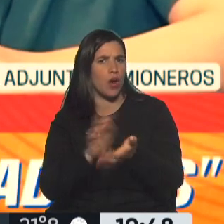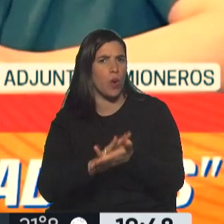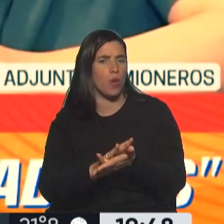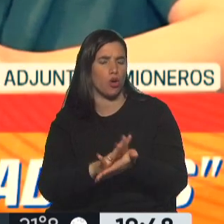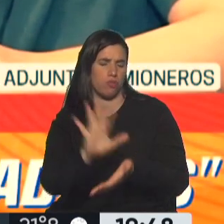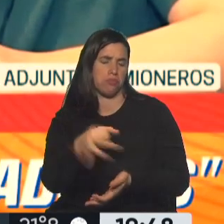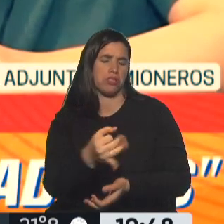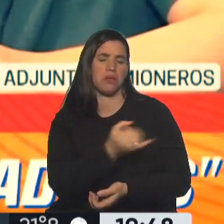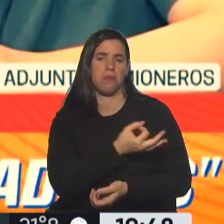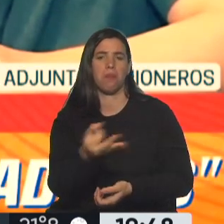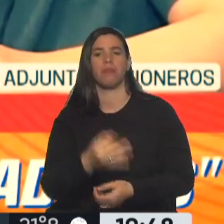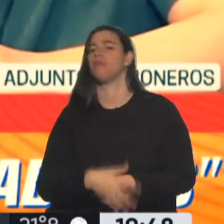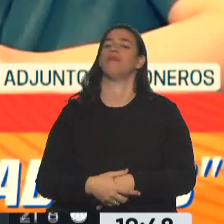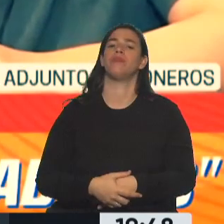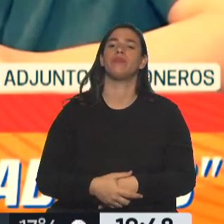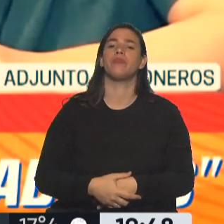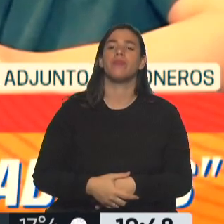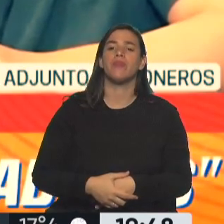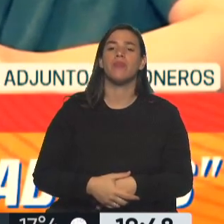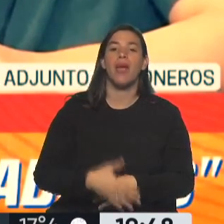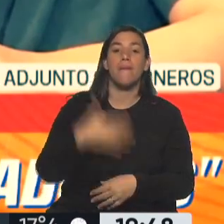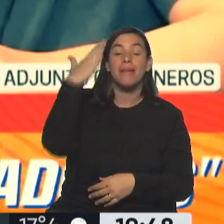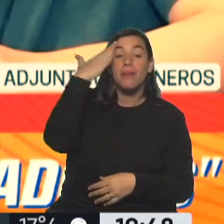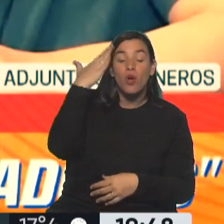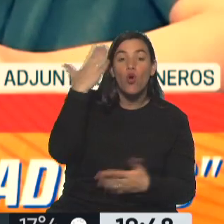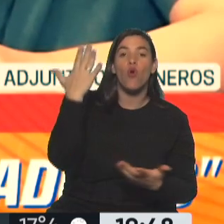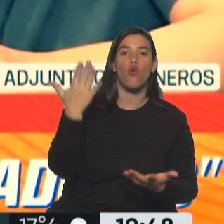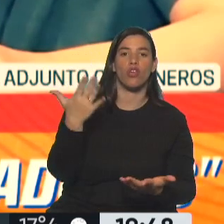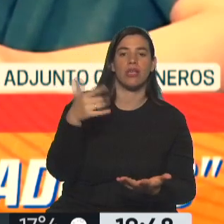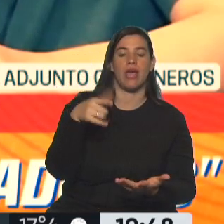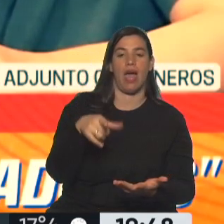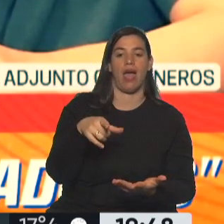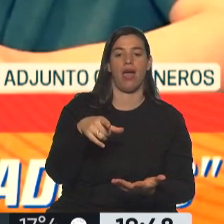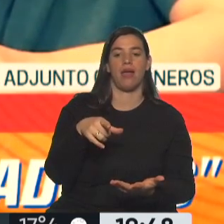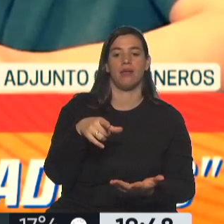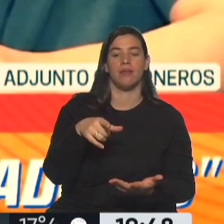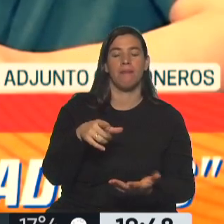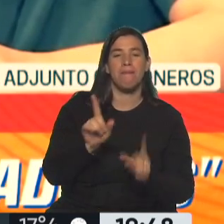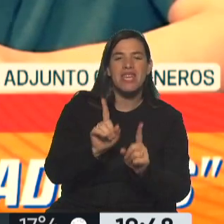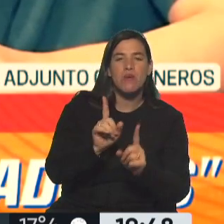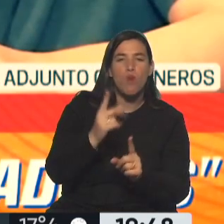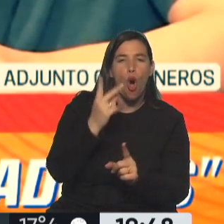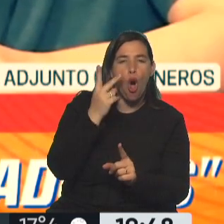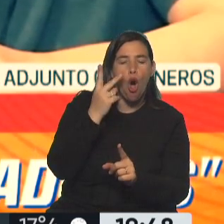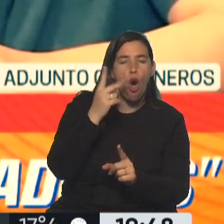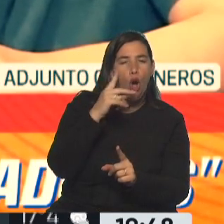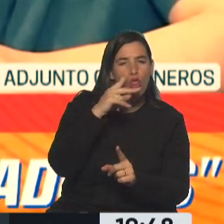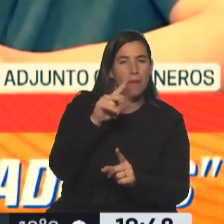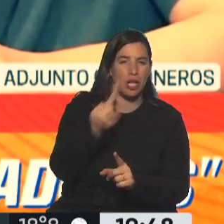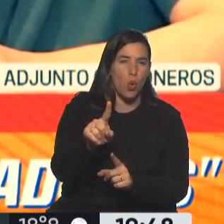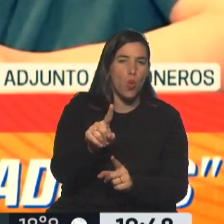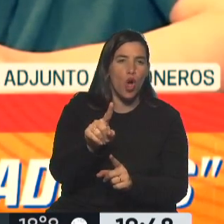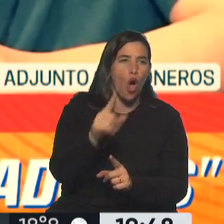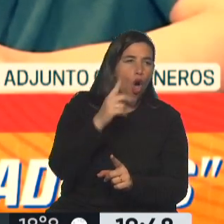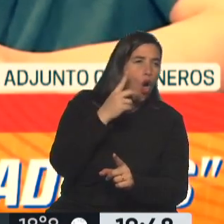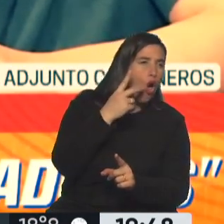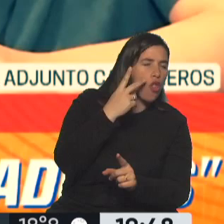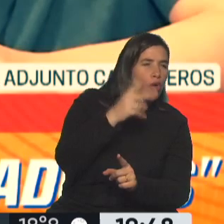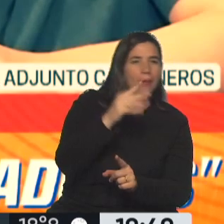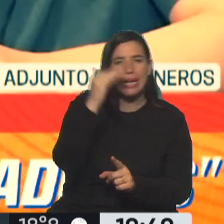de ultraactividad temporalmente para hacer durante un tiempo un rush para que todos los convenios colectivos vuelvan a